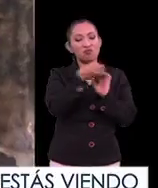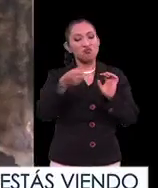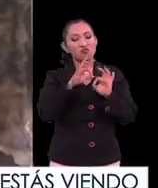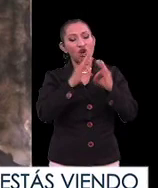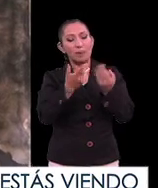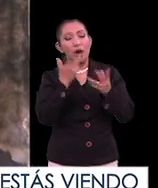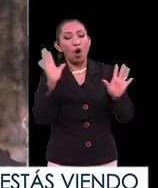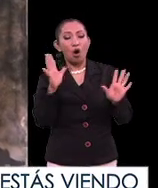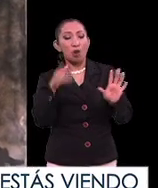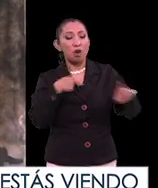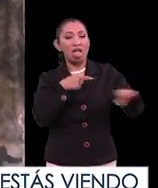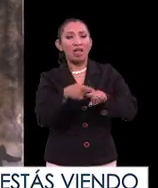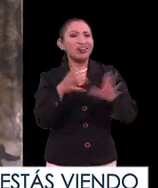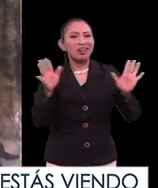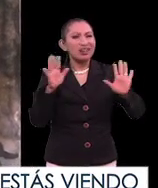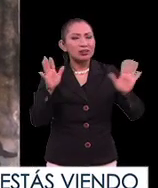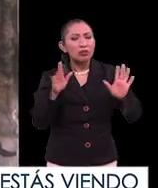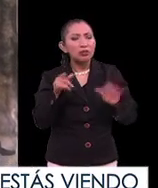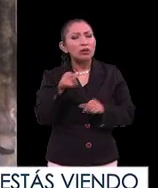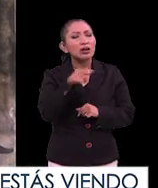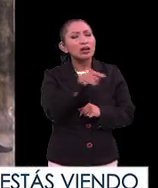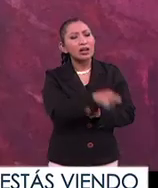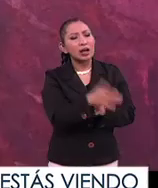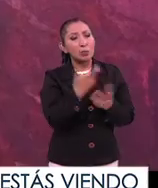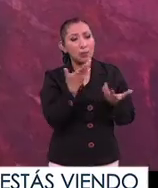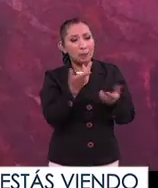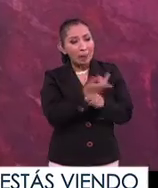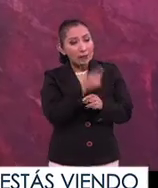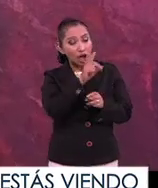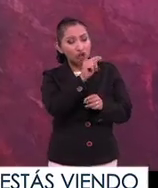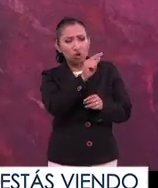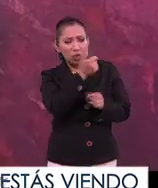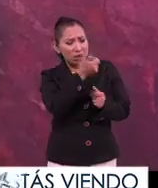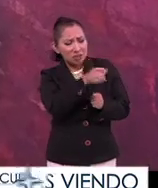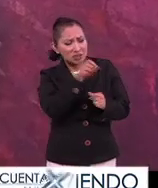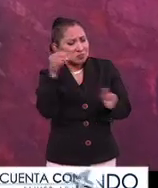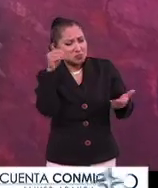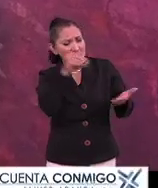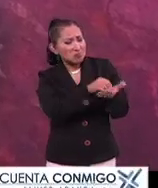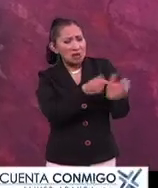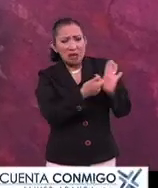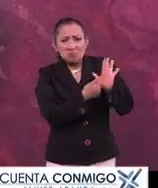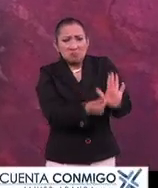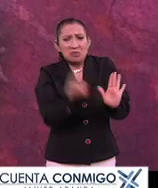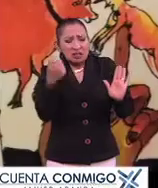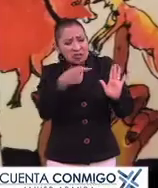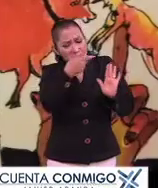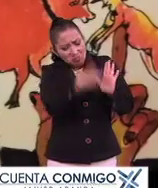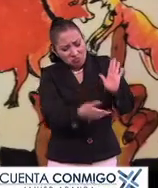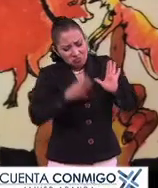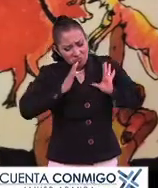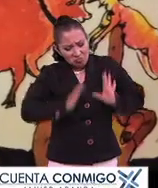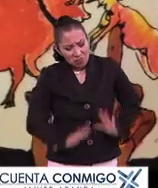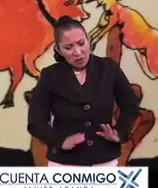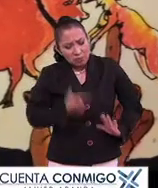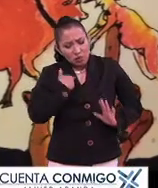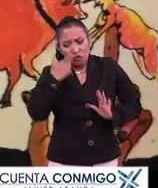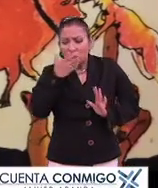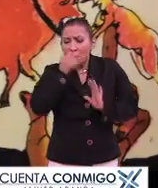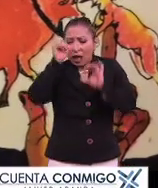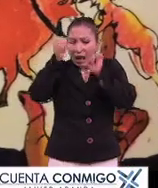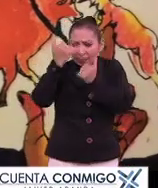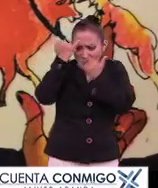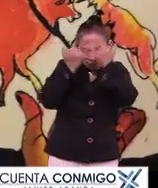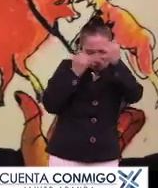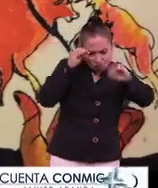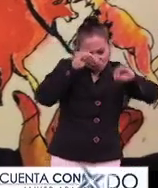o de ser transgresor. Dice, lo que pasa es que Toledo es así. Toledo hace eso, es un artista que